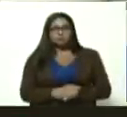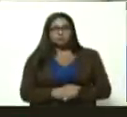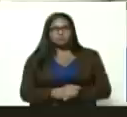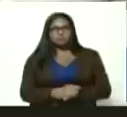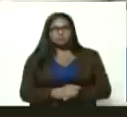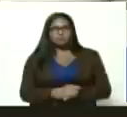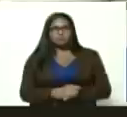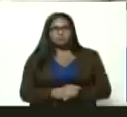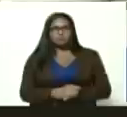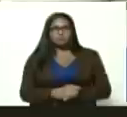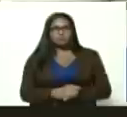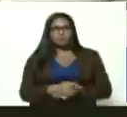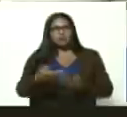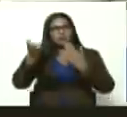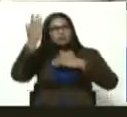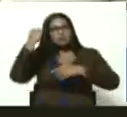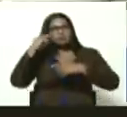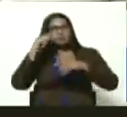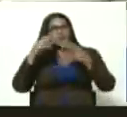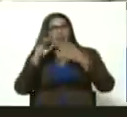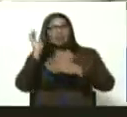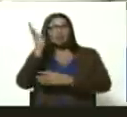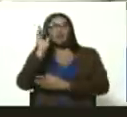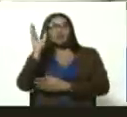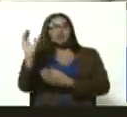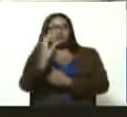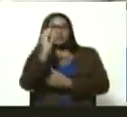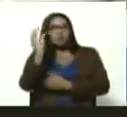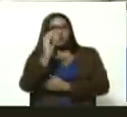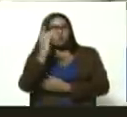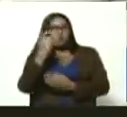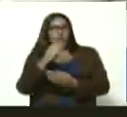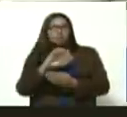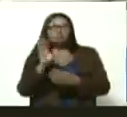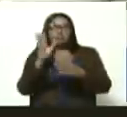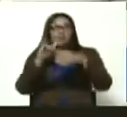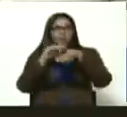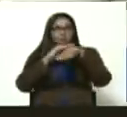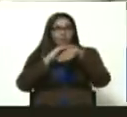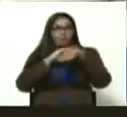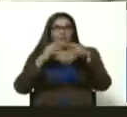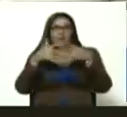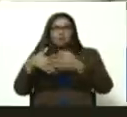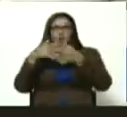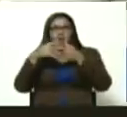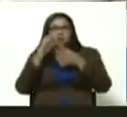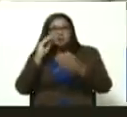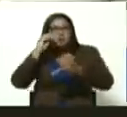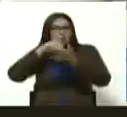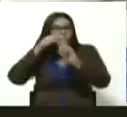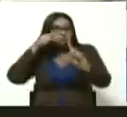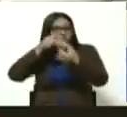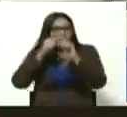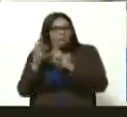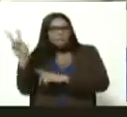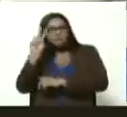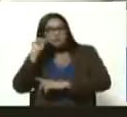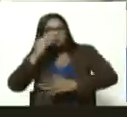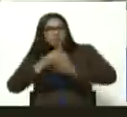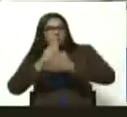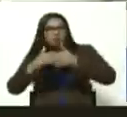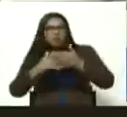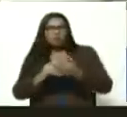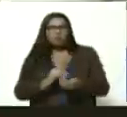sesión en la llana al congreso donde ponen como objetivo venezuela cuando el objetivo es un personaje normal